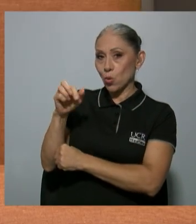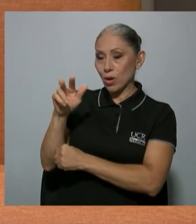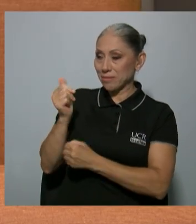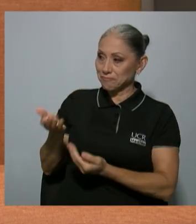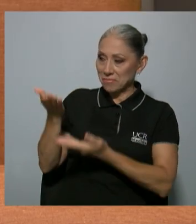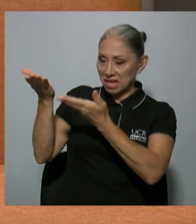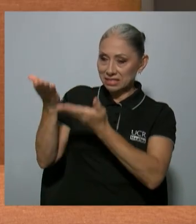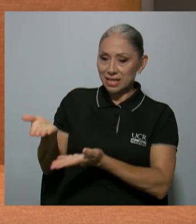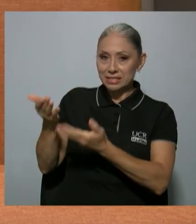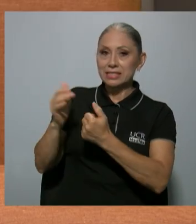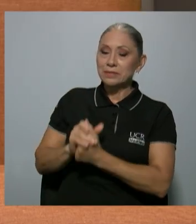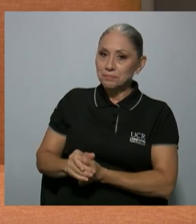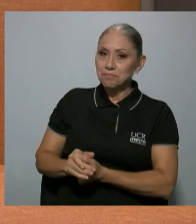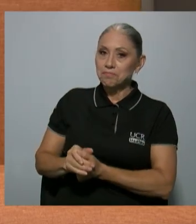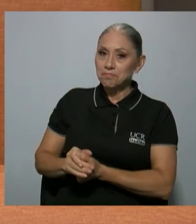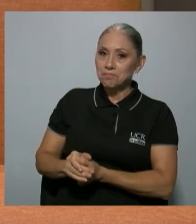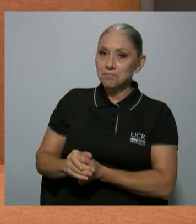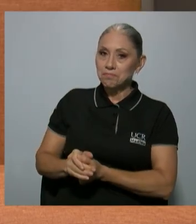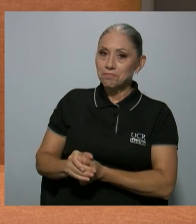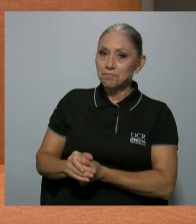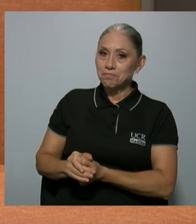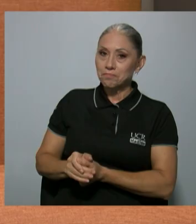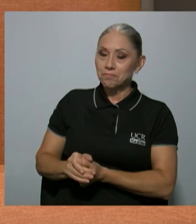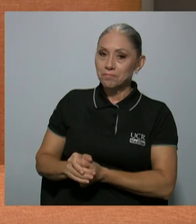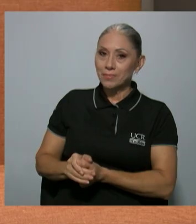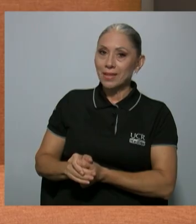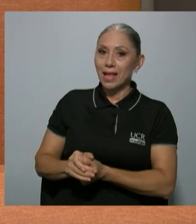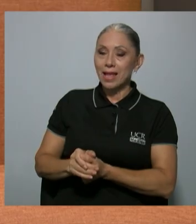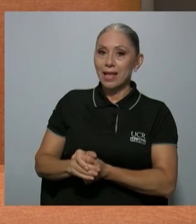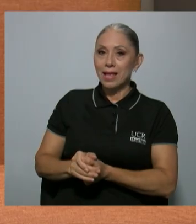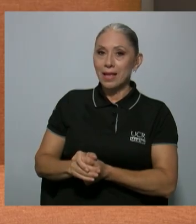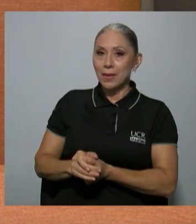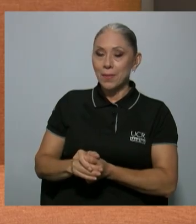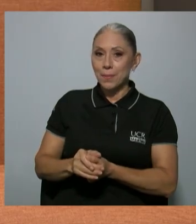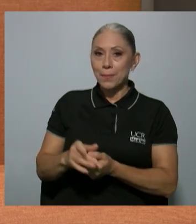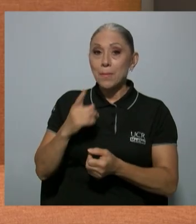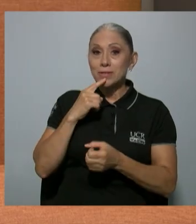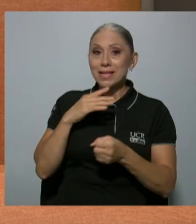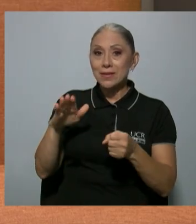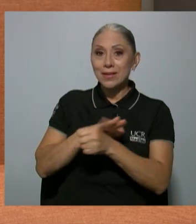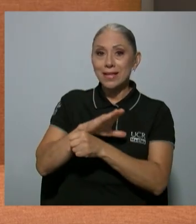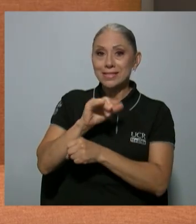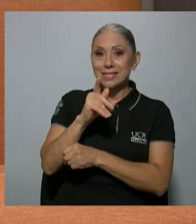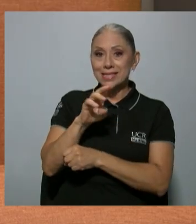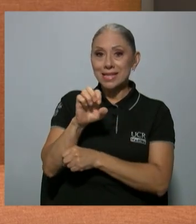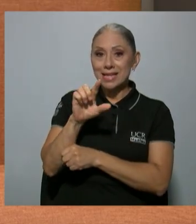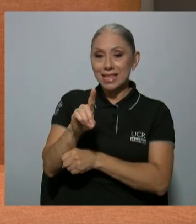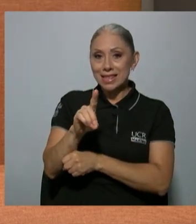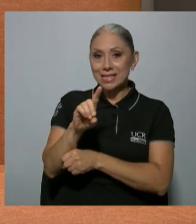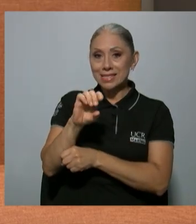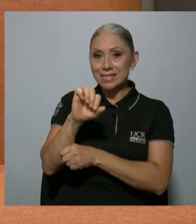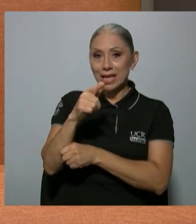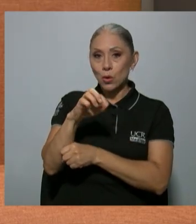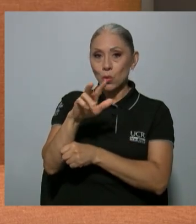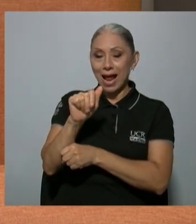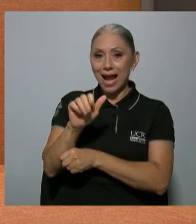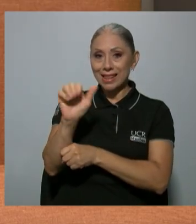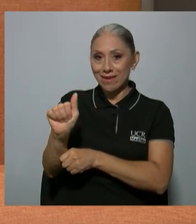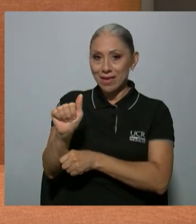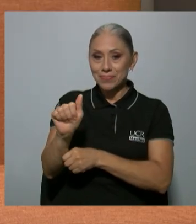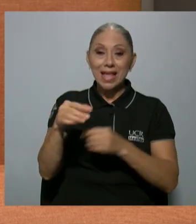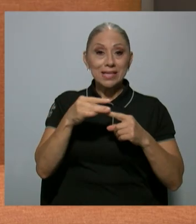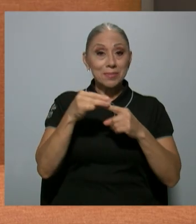Ella es, vamos a decirlo completo, Sigrid Segura Artavia, geógrafa con estudios en datos